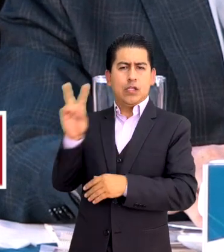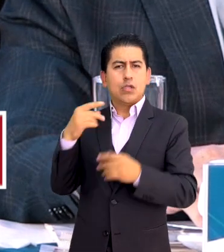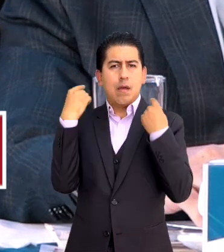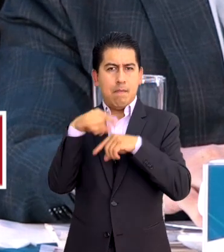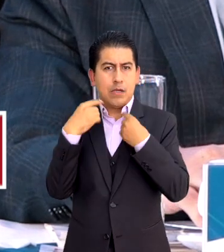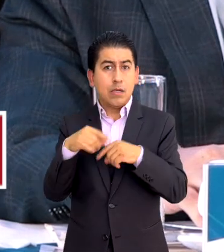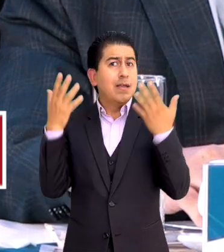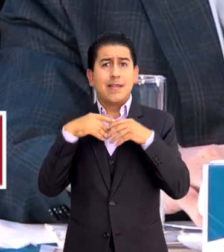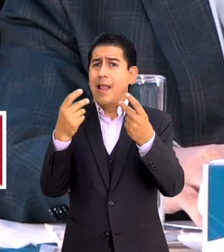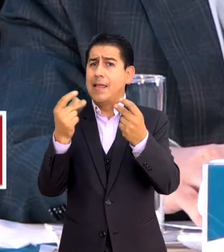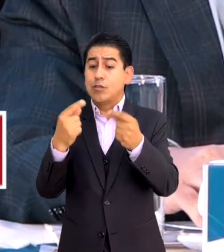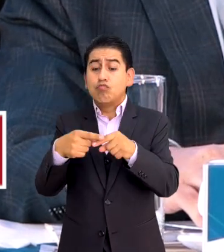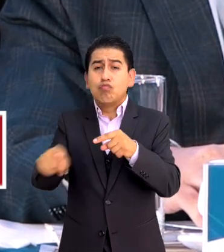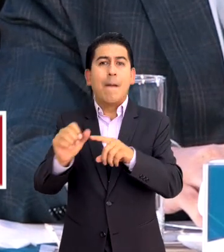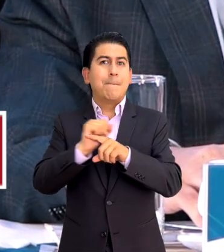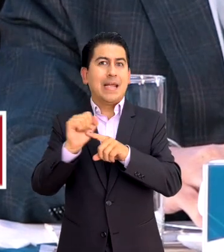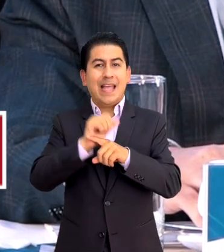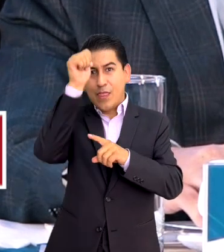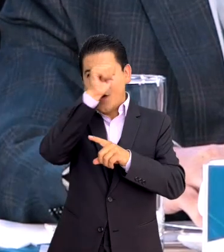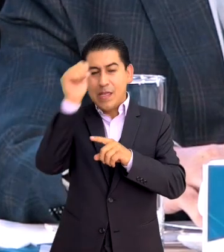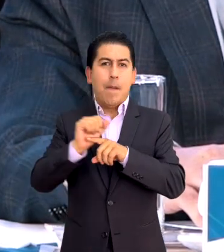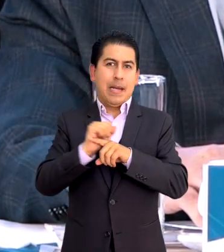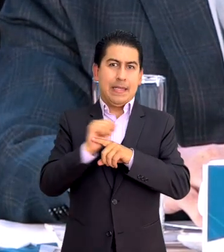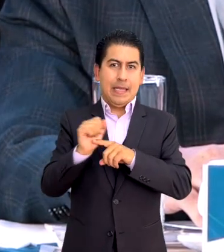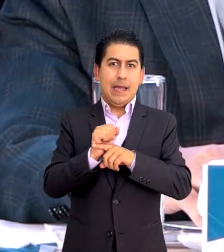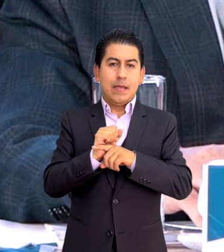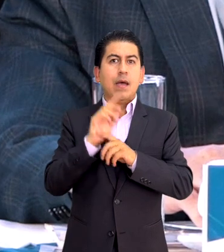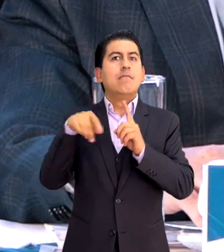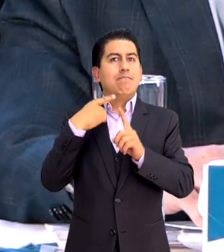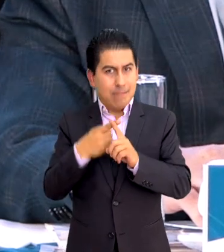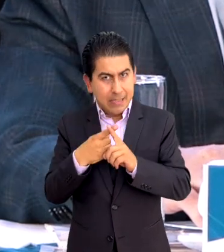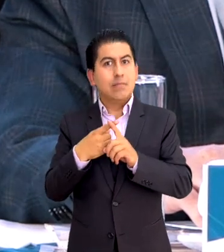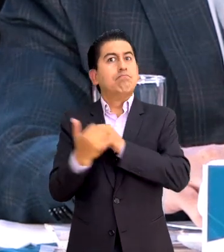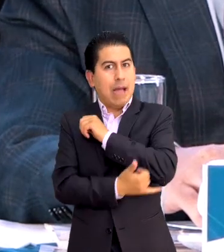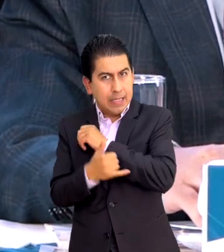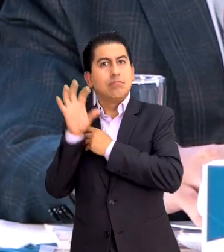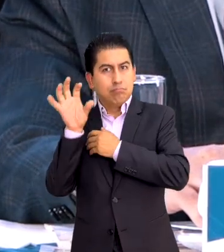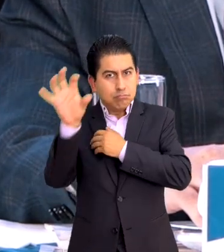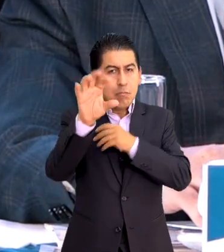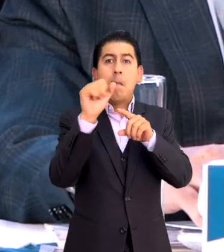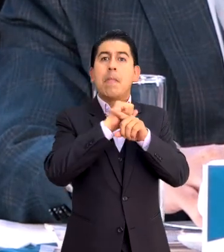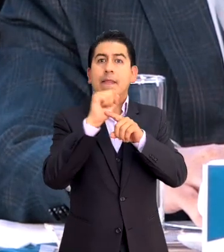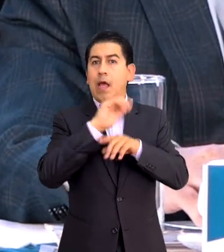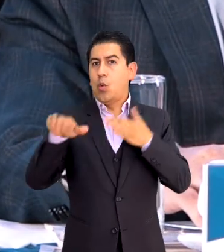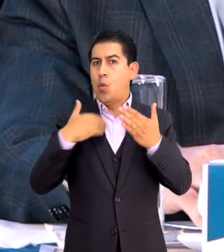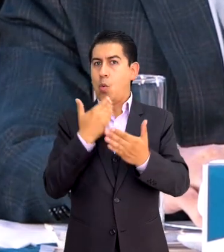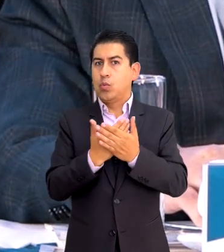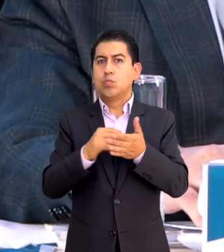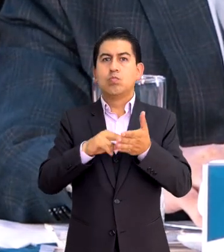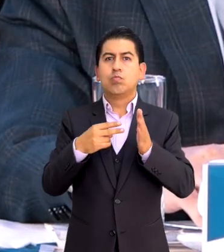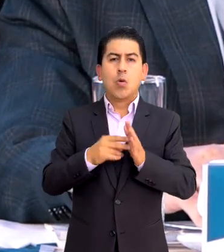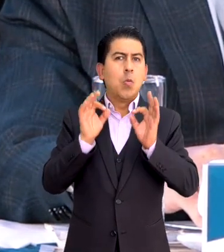marzo, listos para el simulacro del próximo domingo, es decir, también en las circunscripciones del exterior